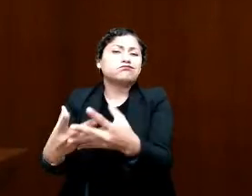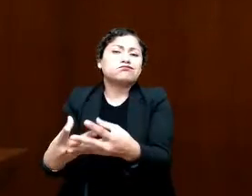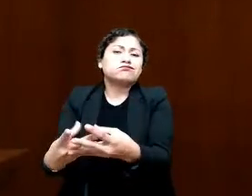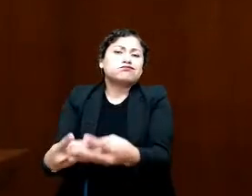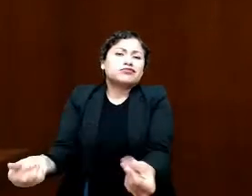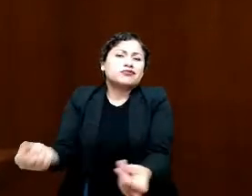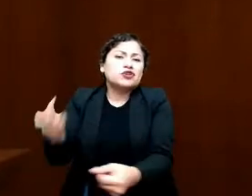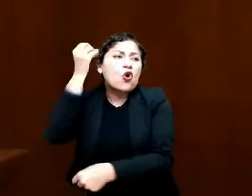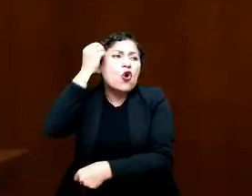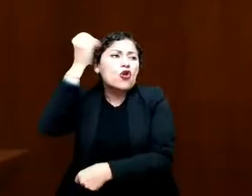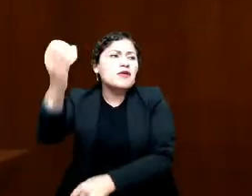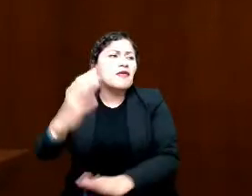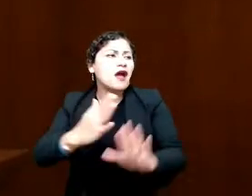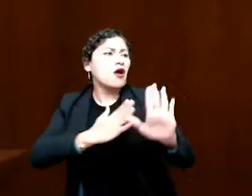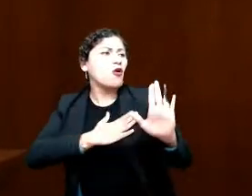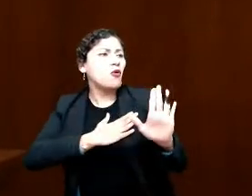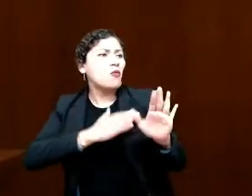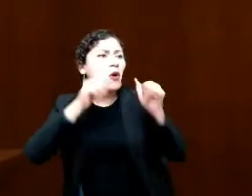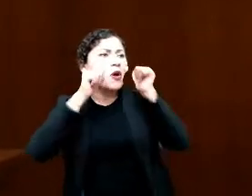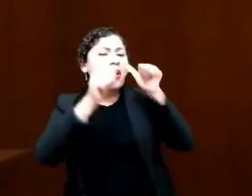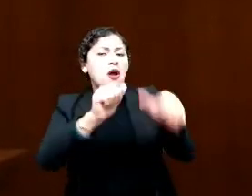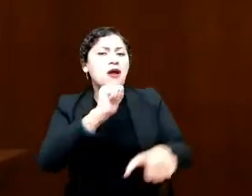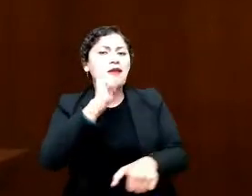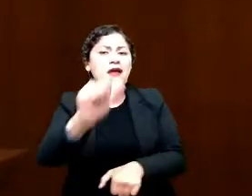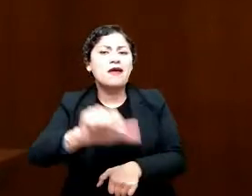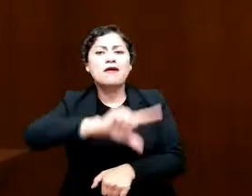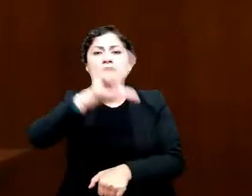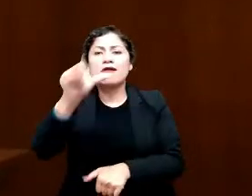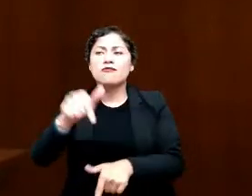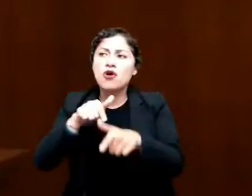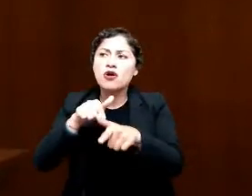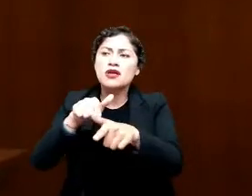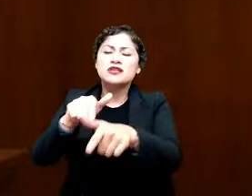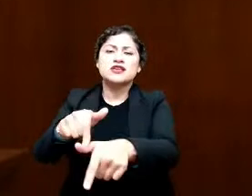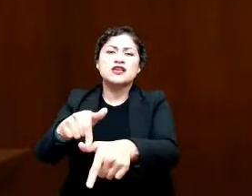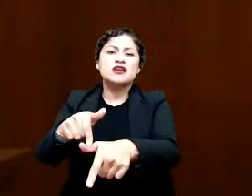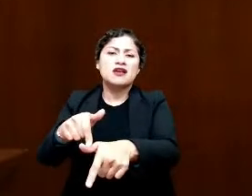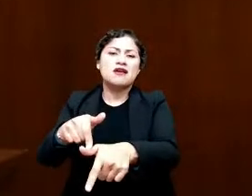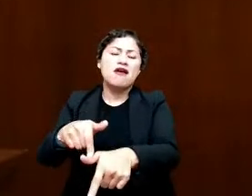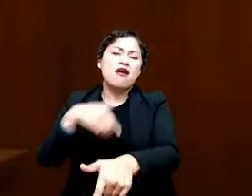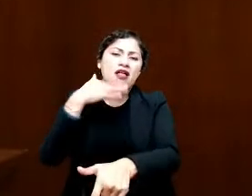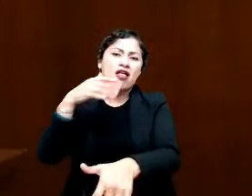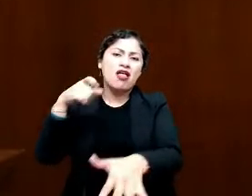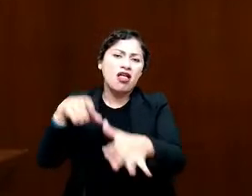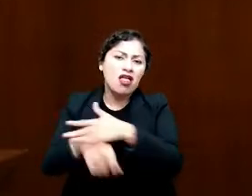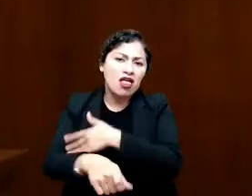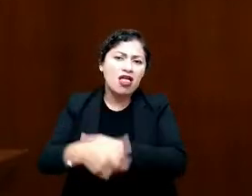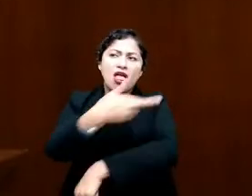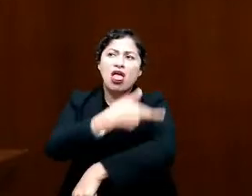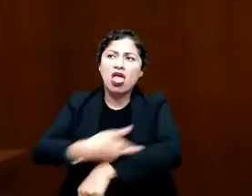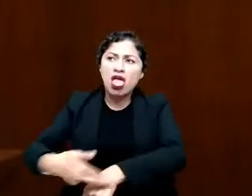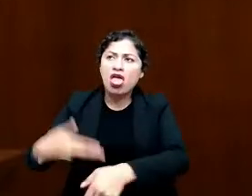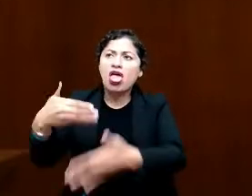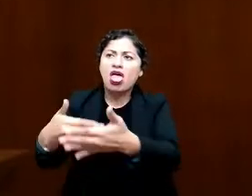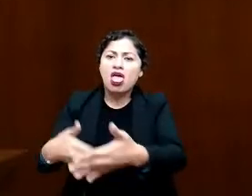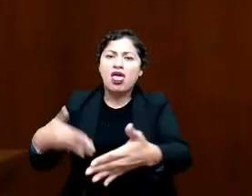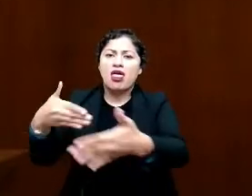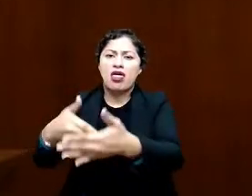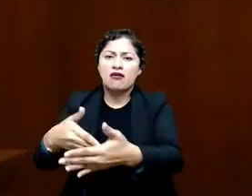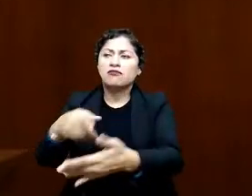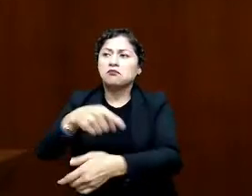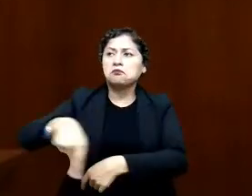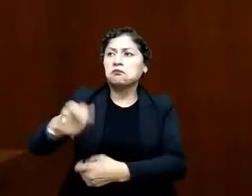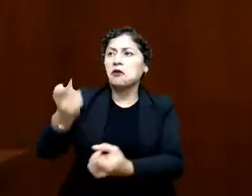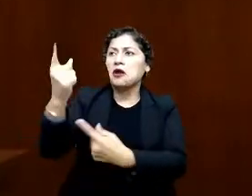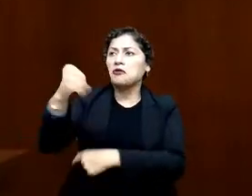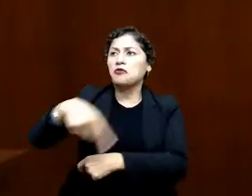que se llega es incorporar al aparato burocrático del gobierno, si funciona, a quienes andan en busca de un empleo, es